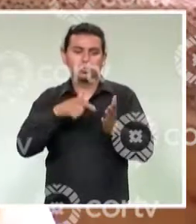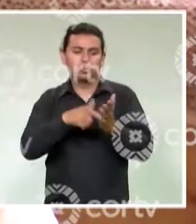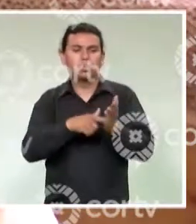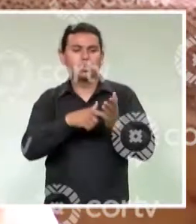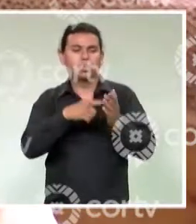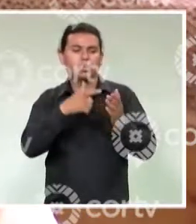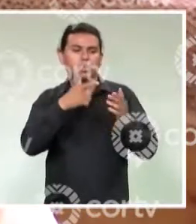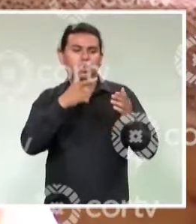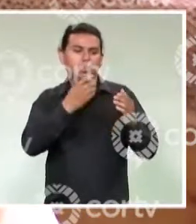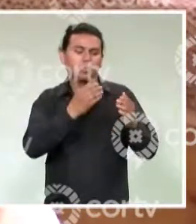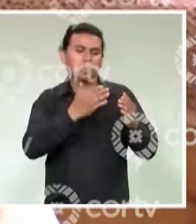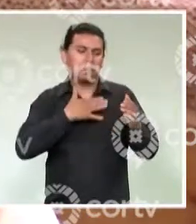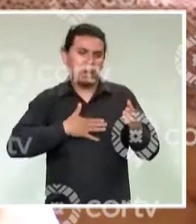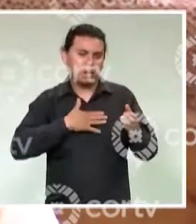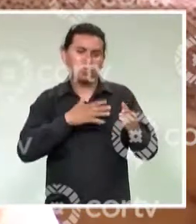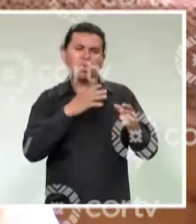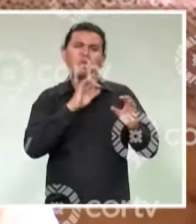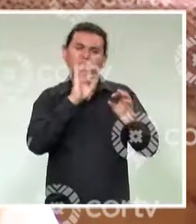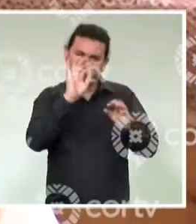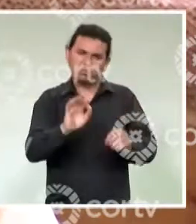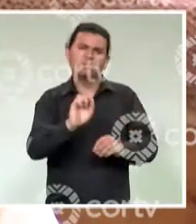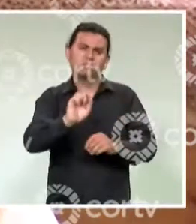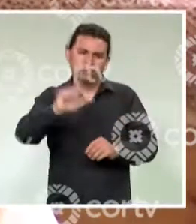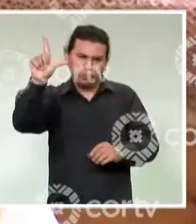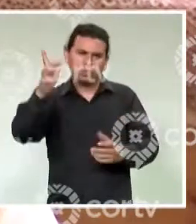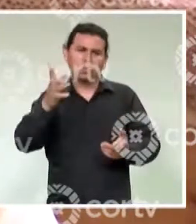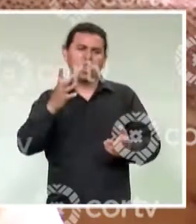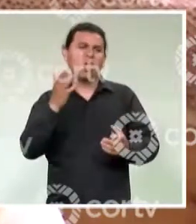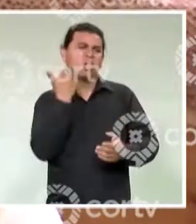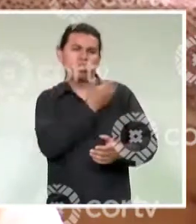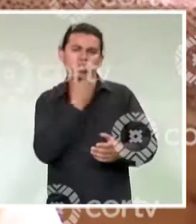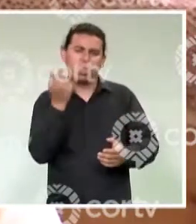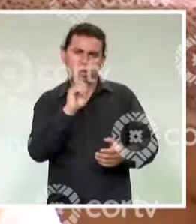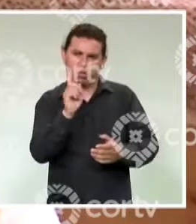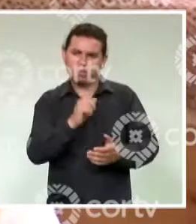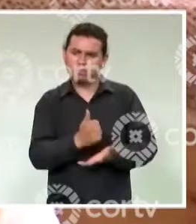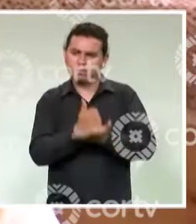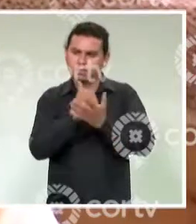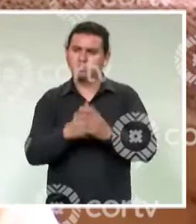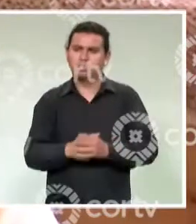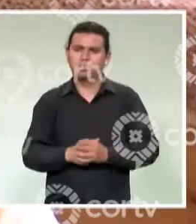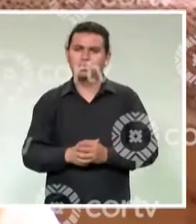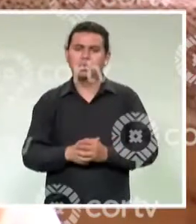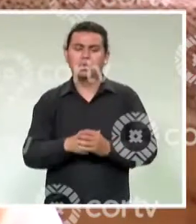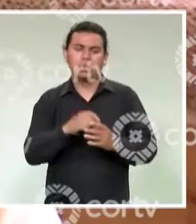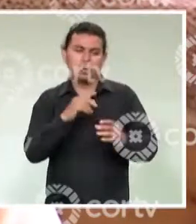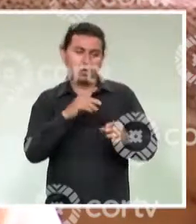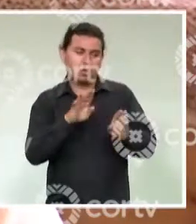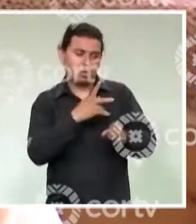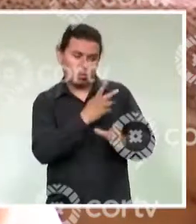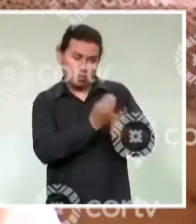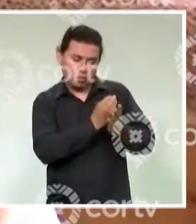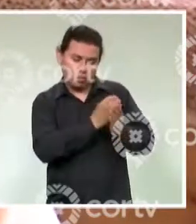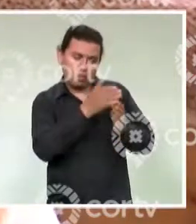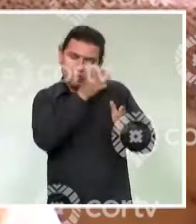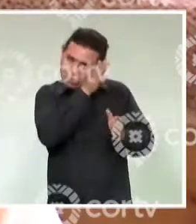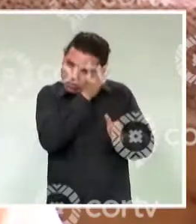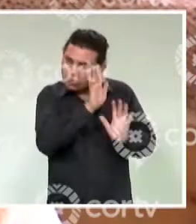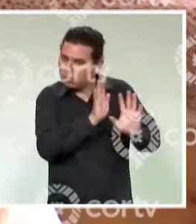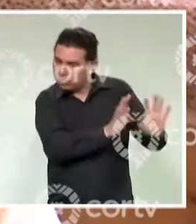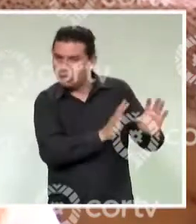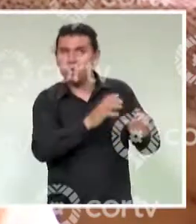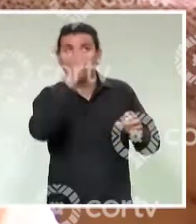dignos que sean que se garantice la privacía por ejemplo las regaderas